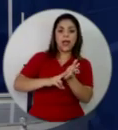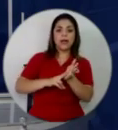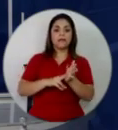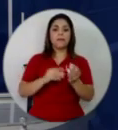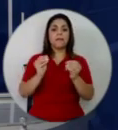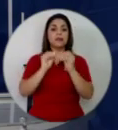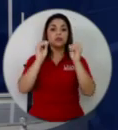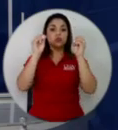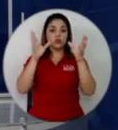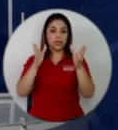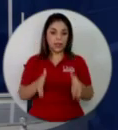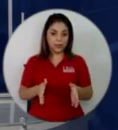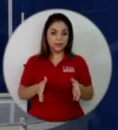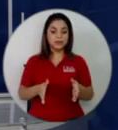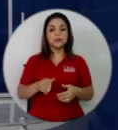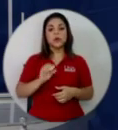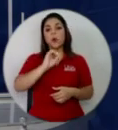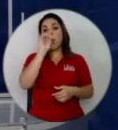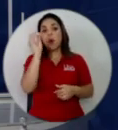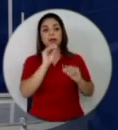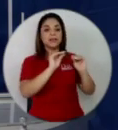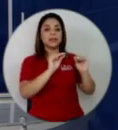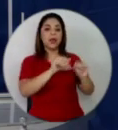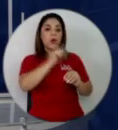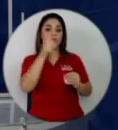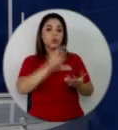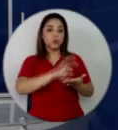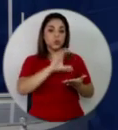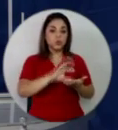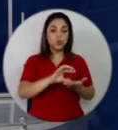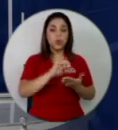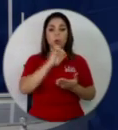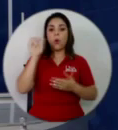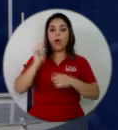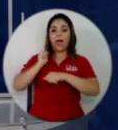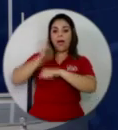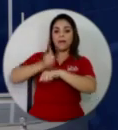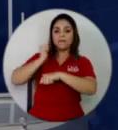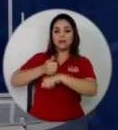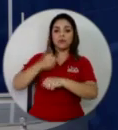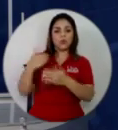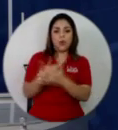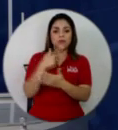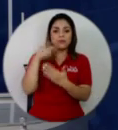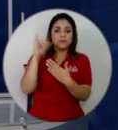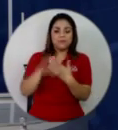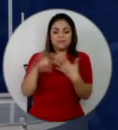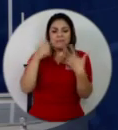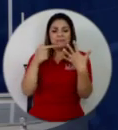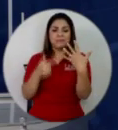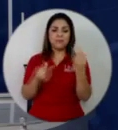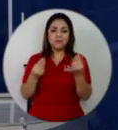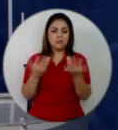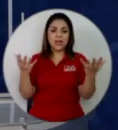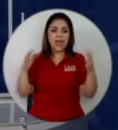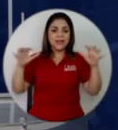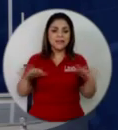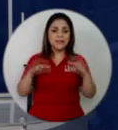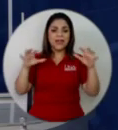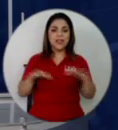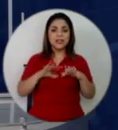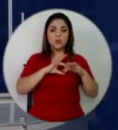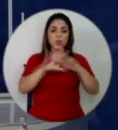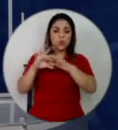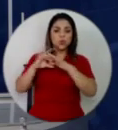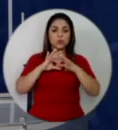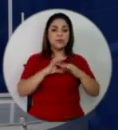personas docentes o dar otros cursos, abrir nuevos proyectos, en fin, desarrollar actividades conjuntas